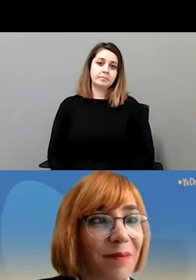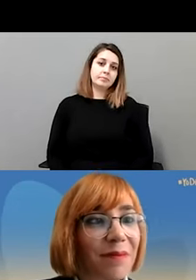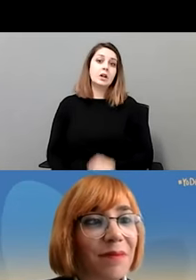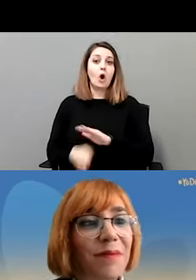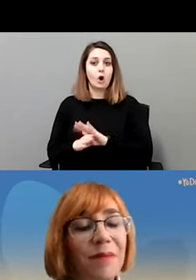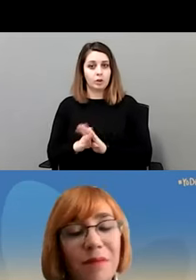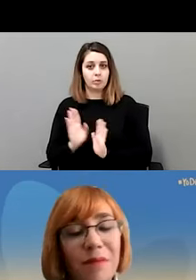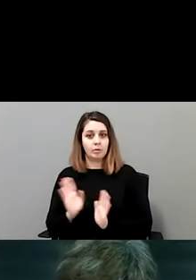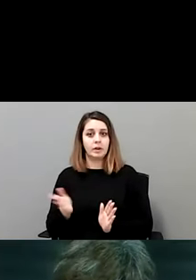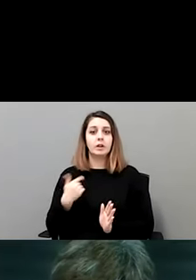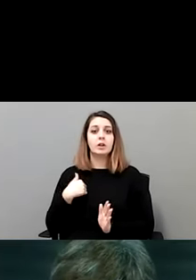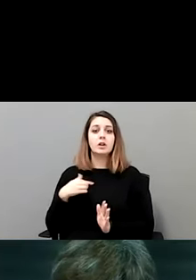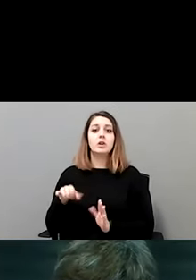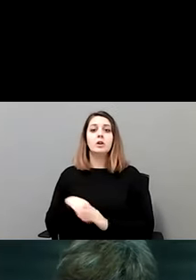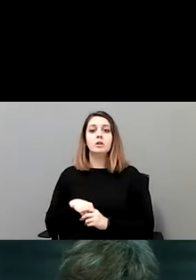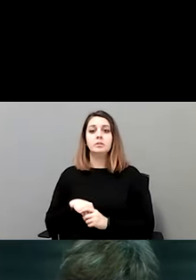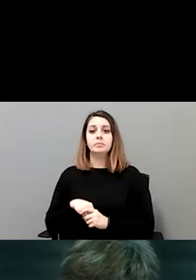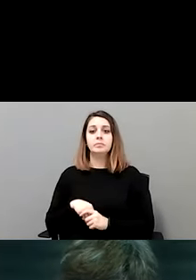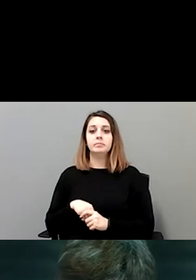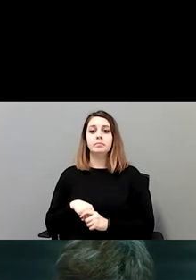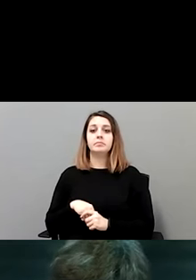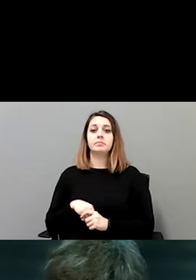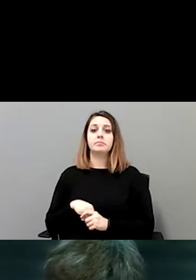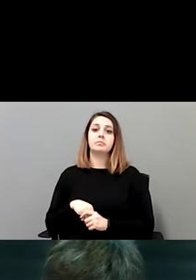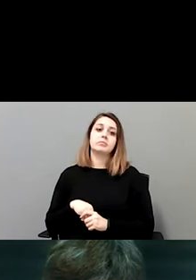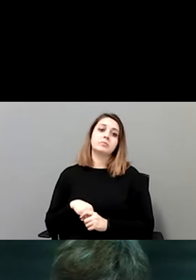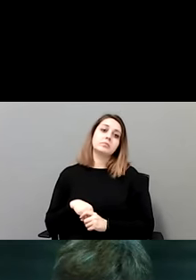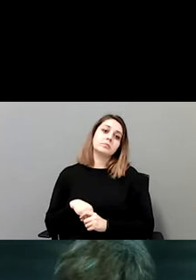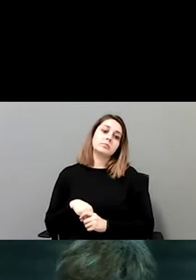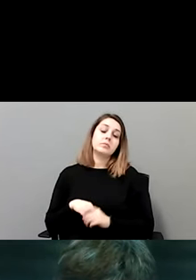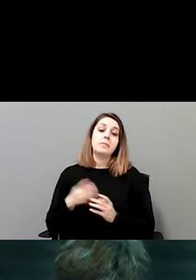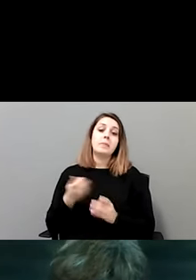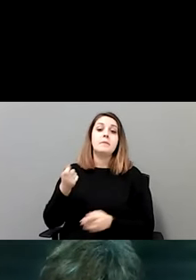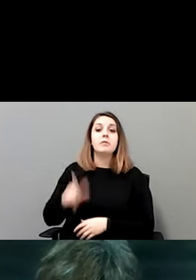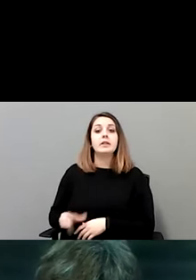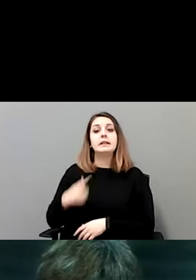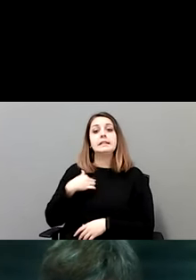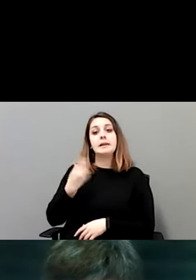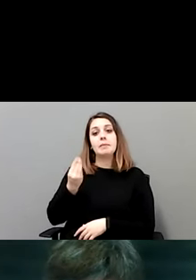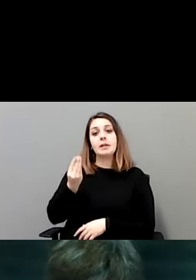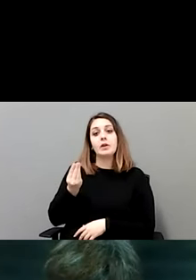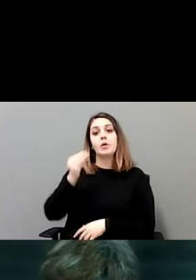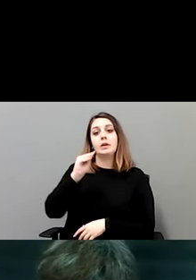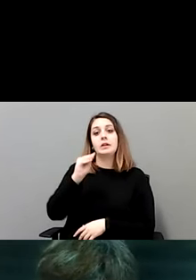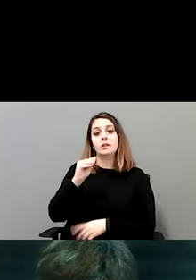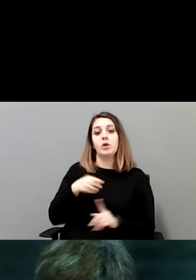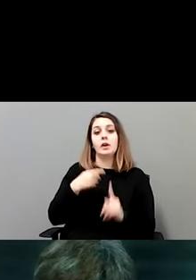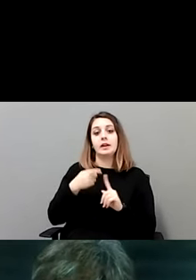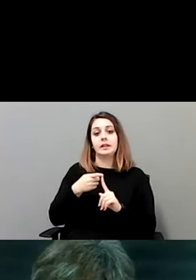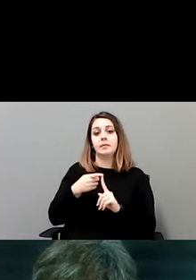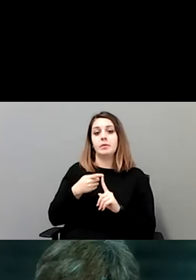Entonces, yo decido con la profesional si hay o no un sobrecoste para hacer frente a la subida de